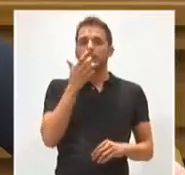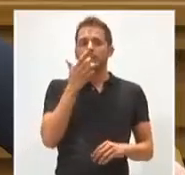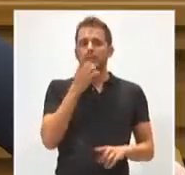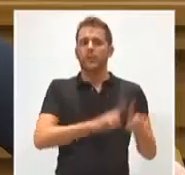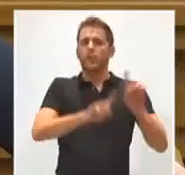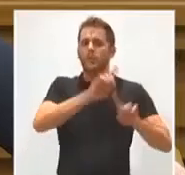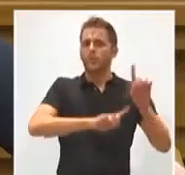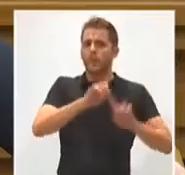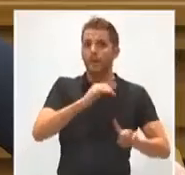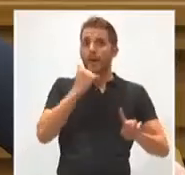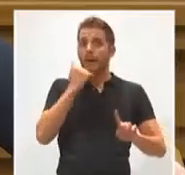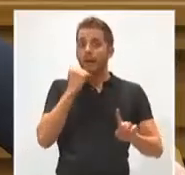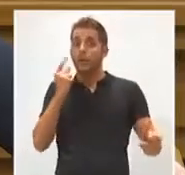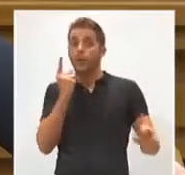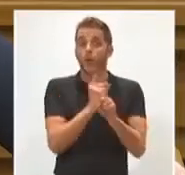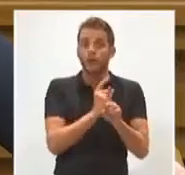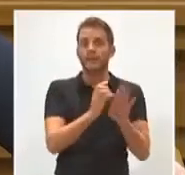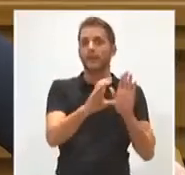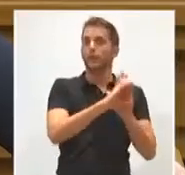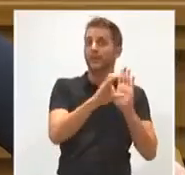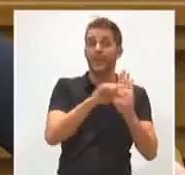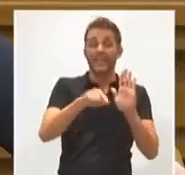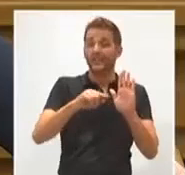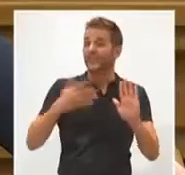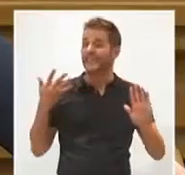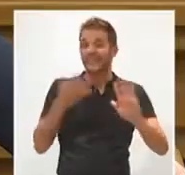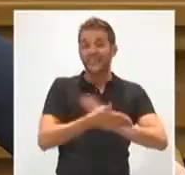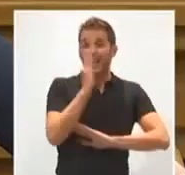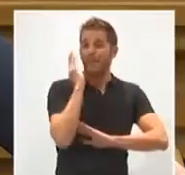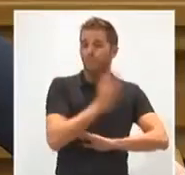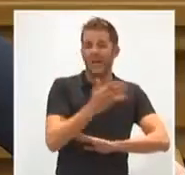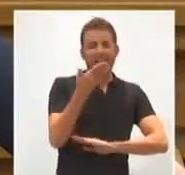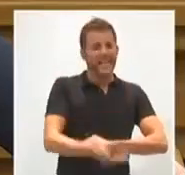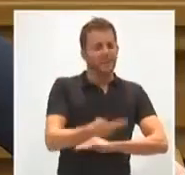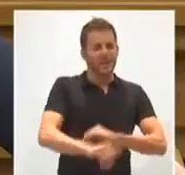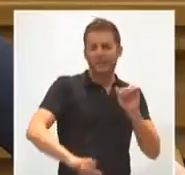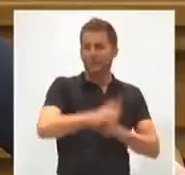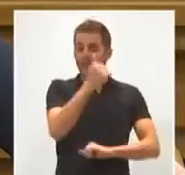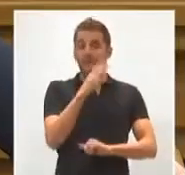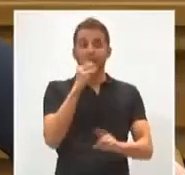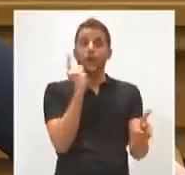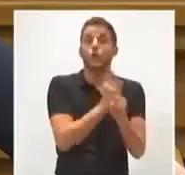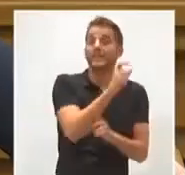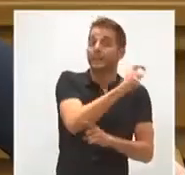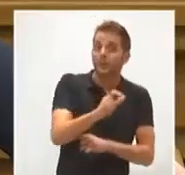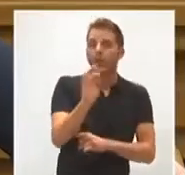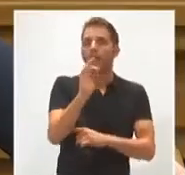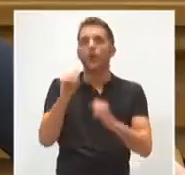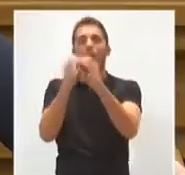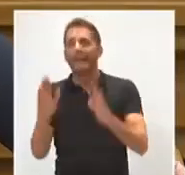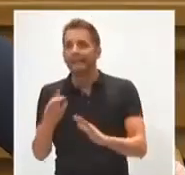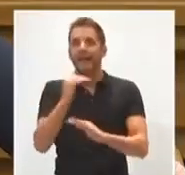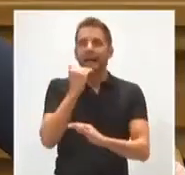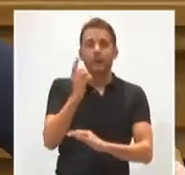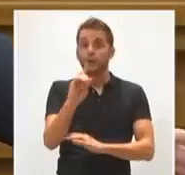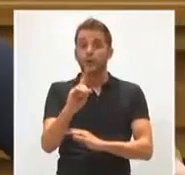y atropellos constitucionales que son los delitos más graves que se pueden cometer porque no son contra una persona ni contra una vivienda lo son contra todos esos